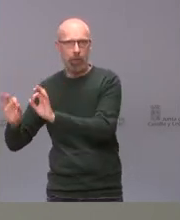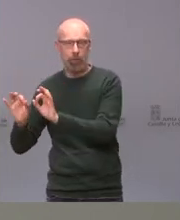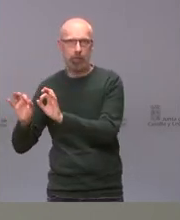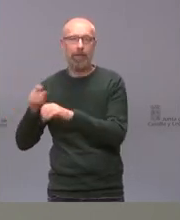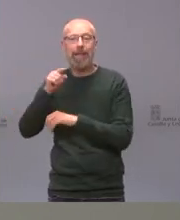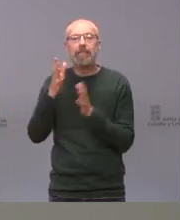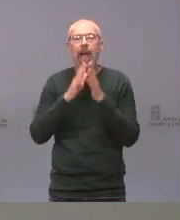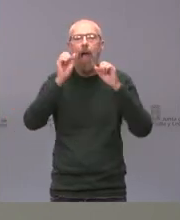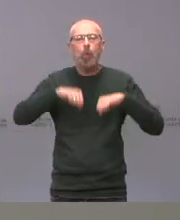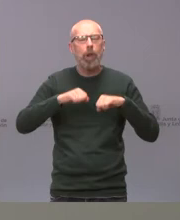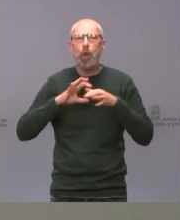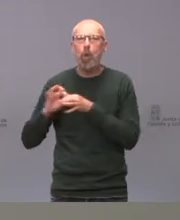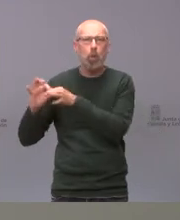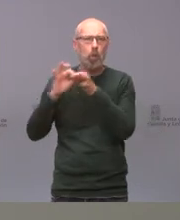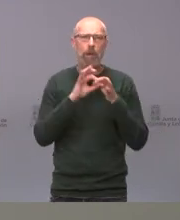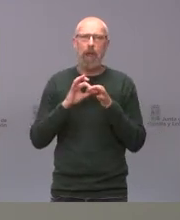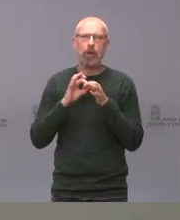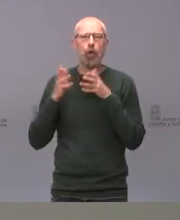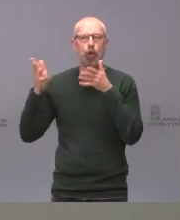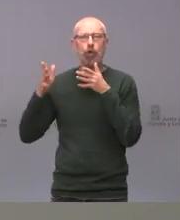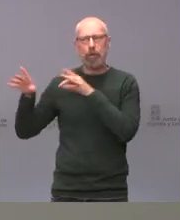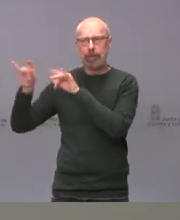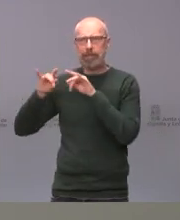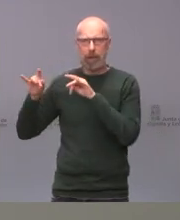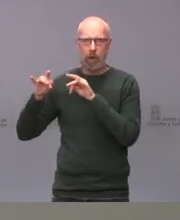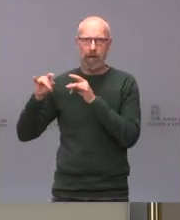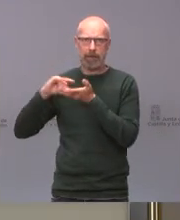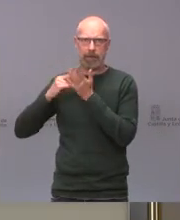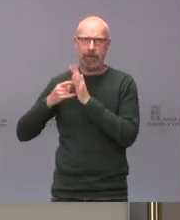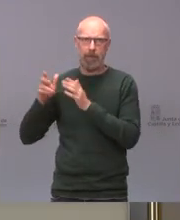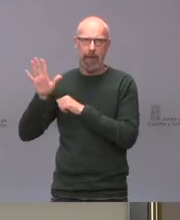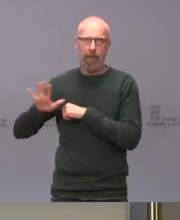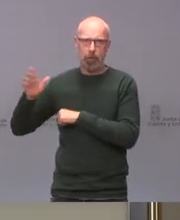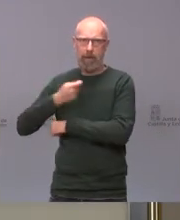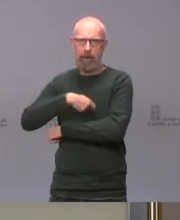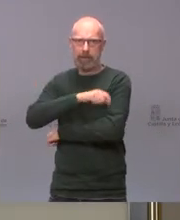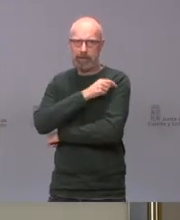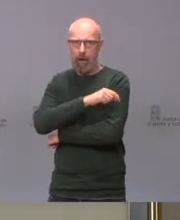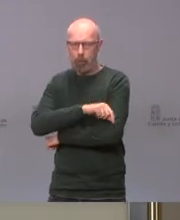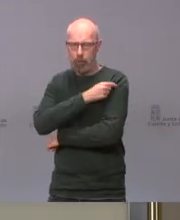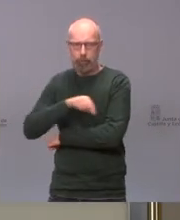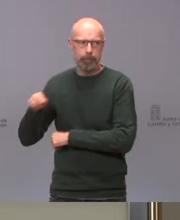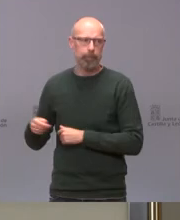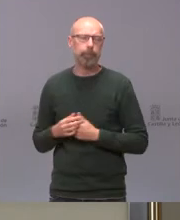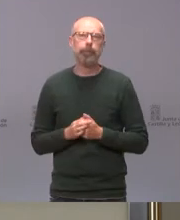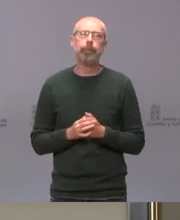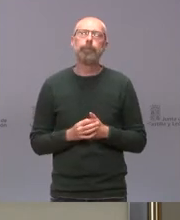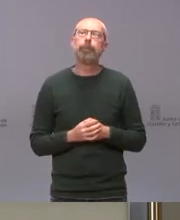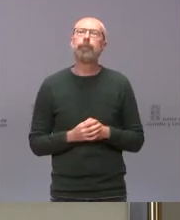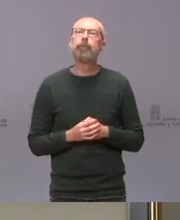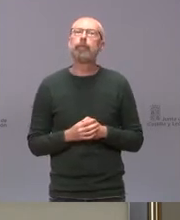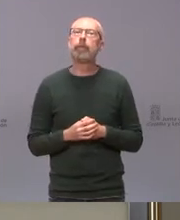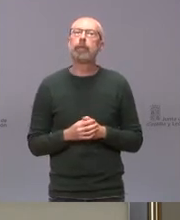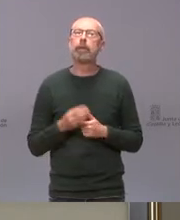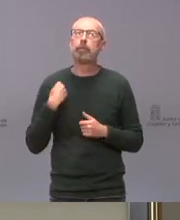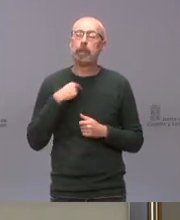acuerdo unánime del Consejo Interterritorial del Sistema Nacional de Salud. Y la última, el servicio de farmacovigilancia de la